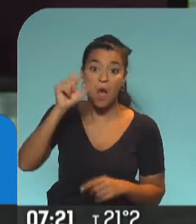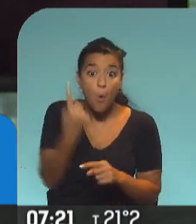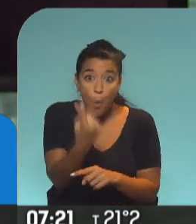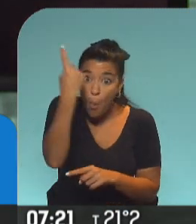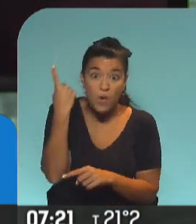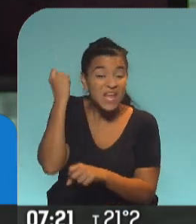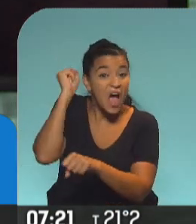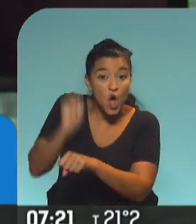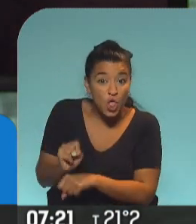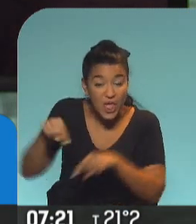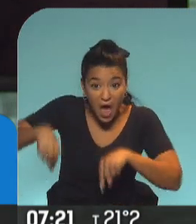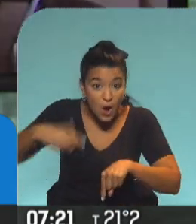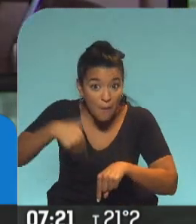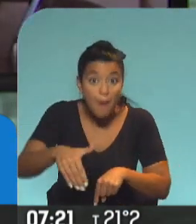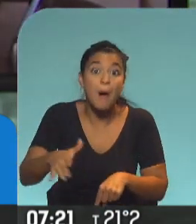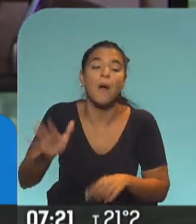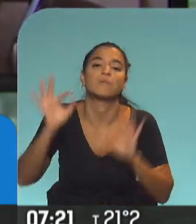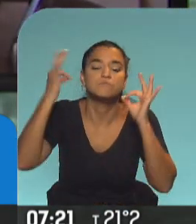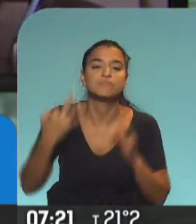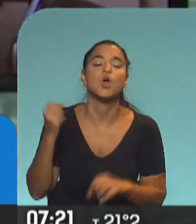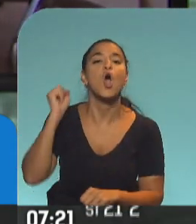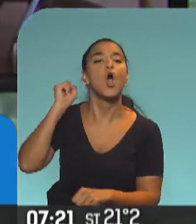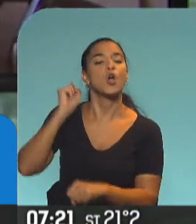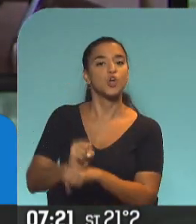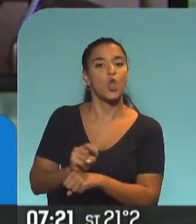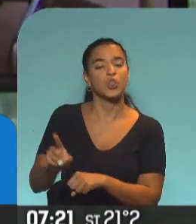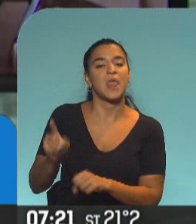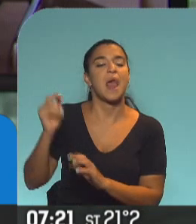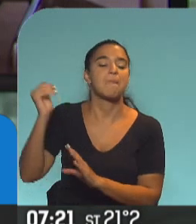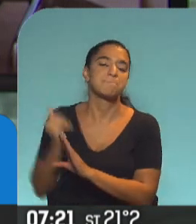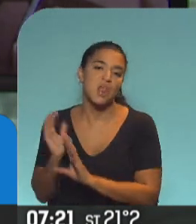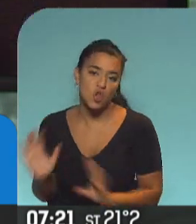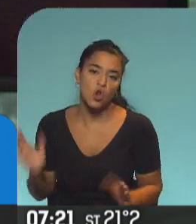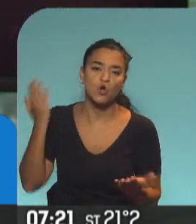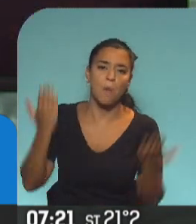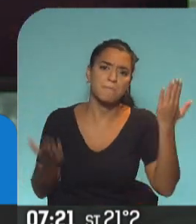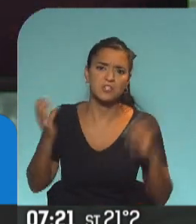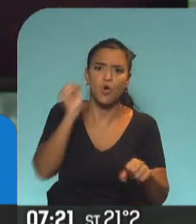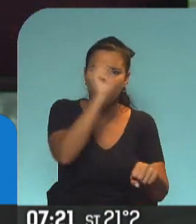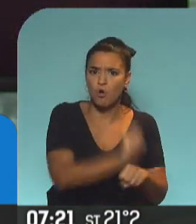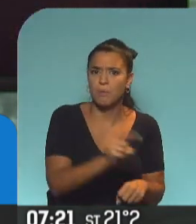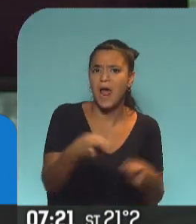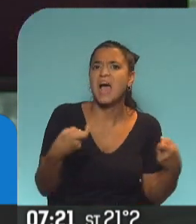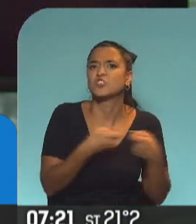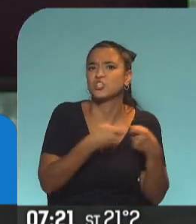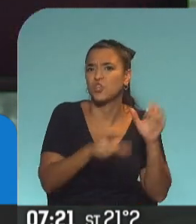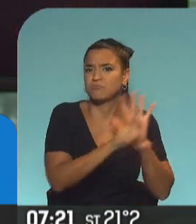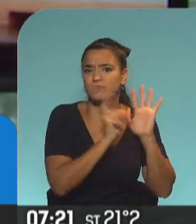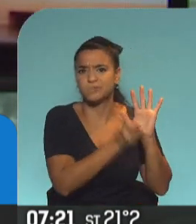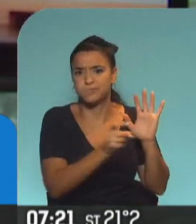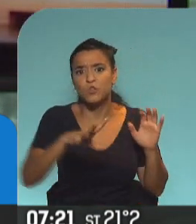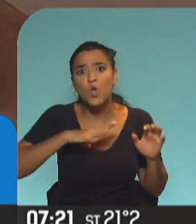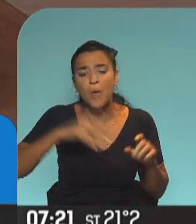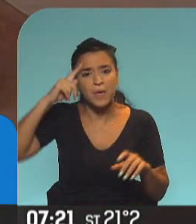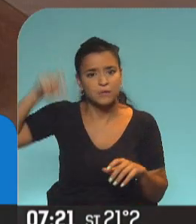está en instancias de salir es esa, que es una condena ciertamente menor, sobre todo en comparación con una condena por asociación ilícita que todavía no ha llegado a